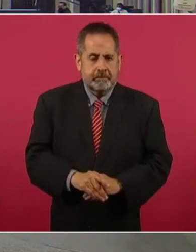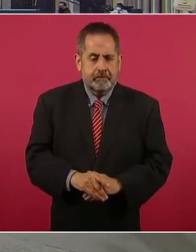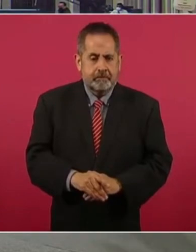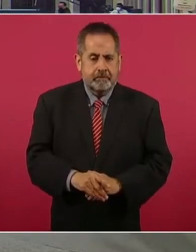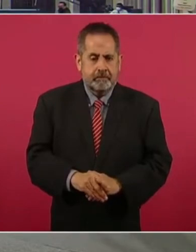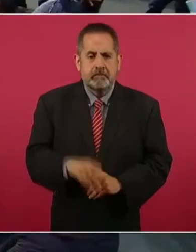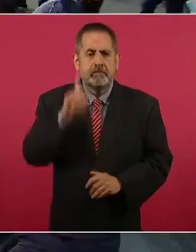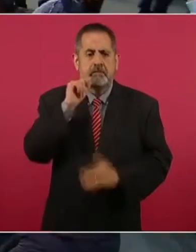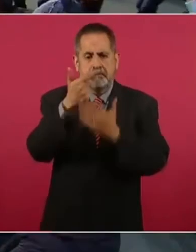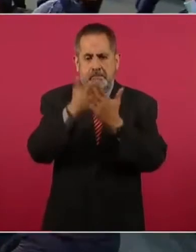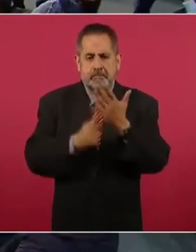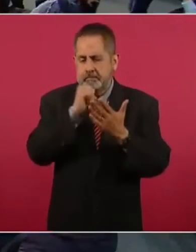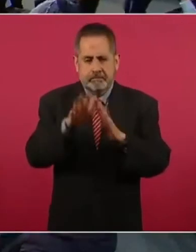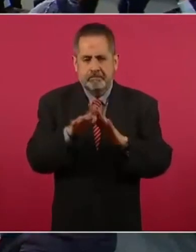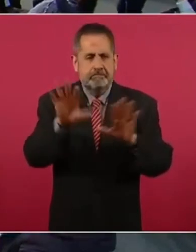Sin lista mañana.